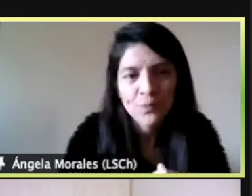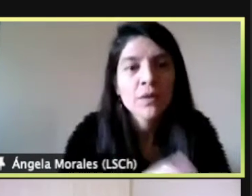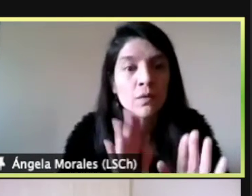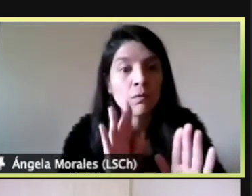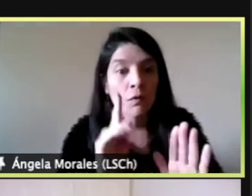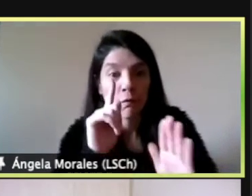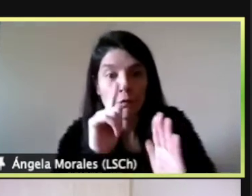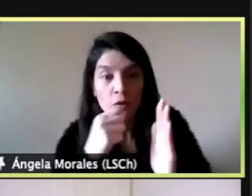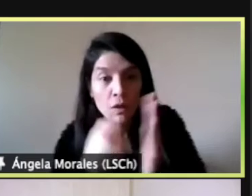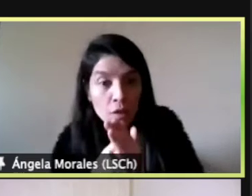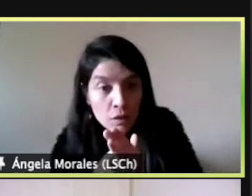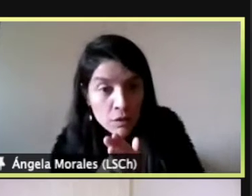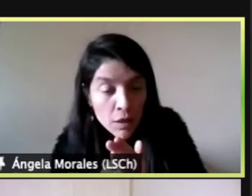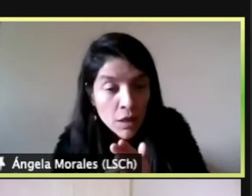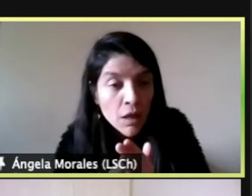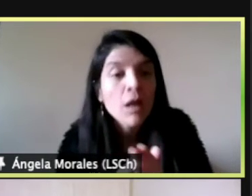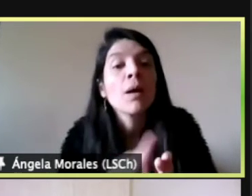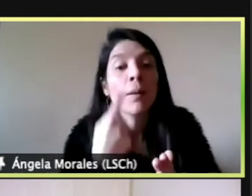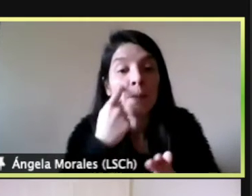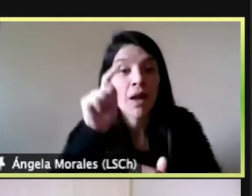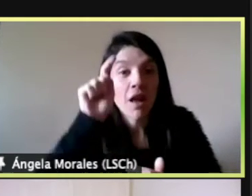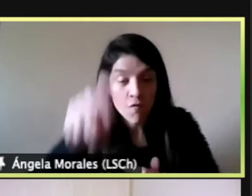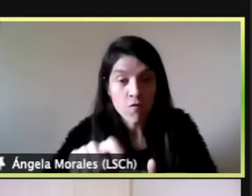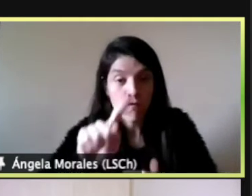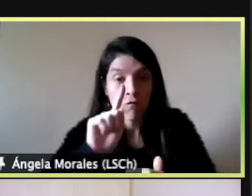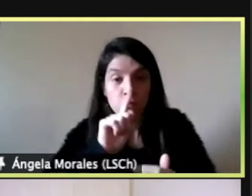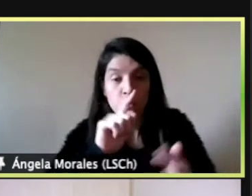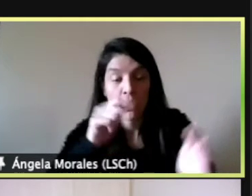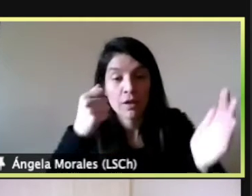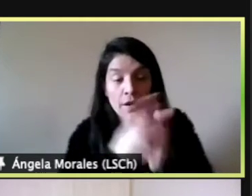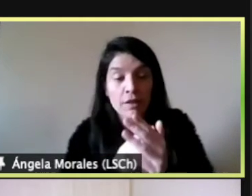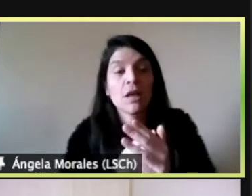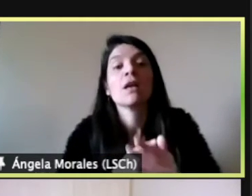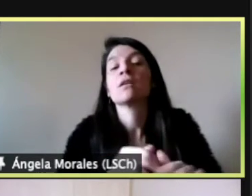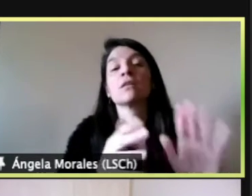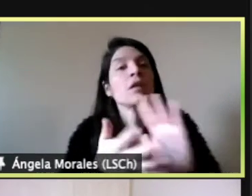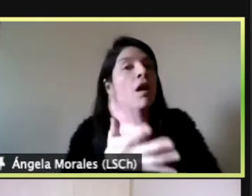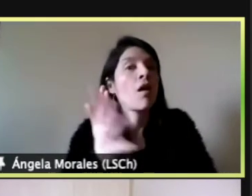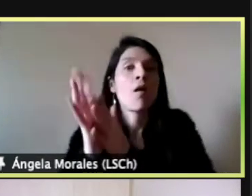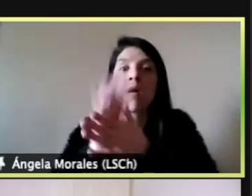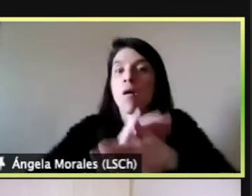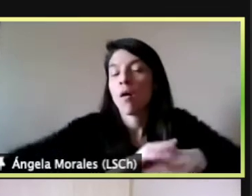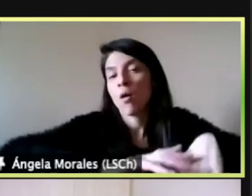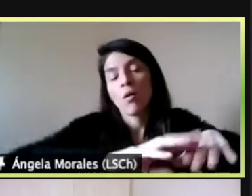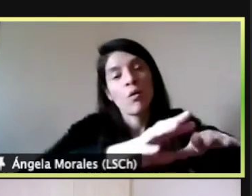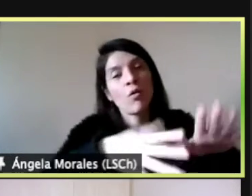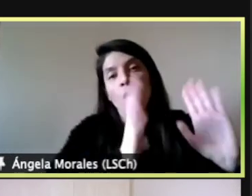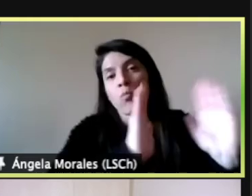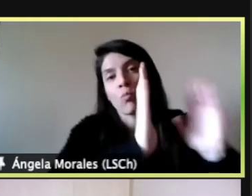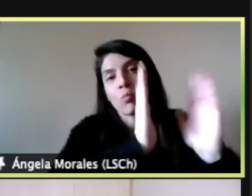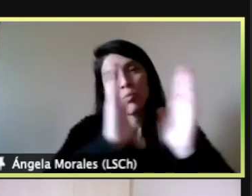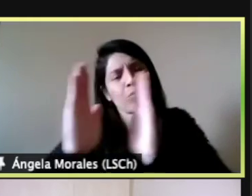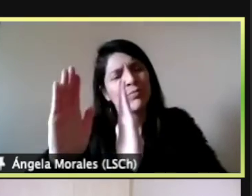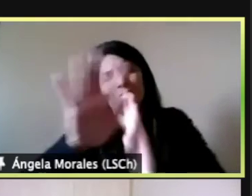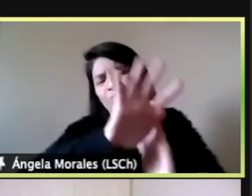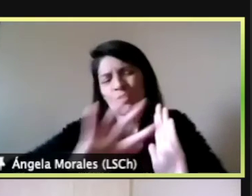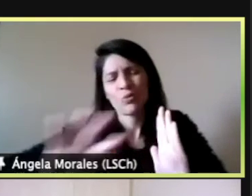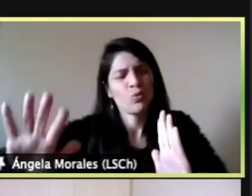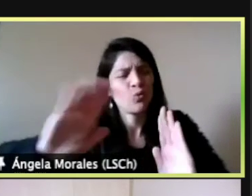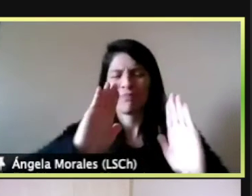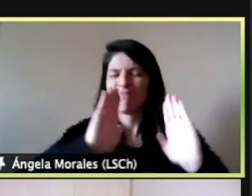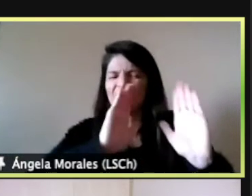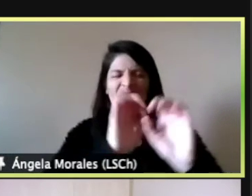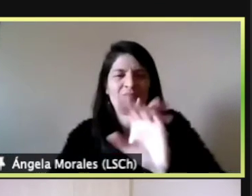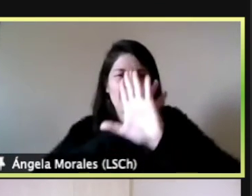texto. Finalizar. Y ahora tengo todas las filas separadas. ¿Ya? Esto es súper útil porque ahora